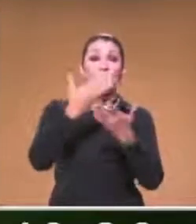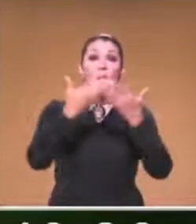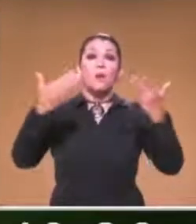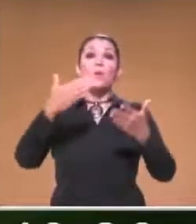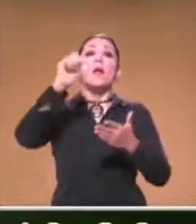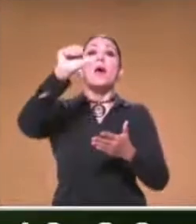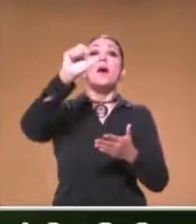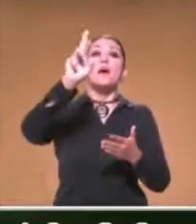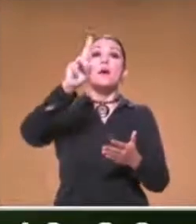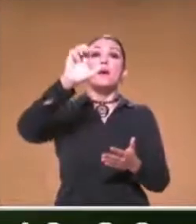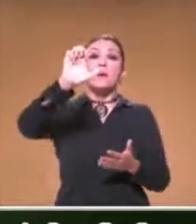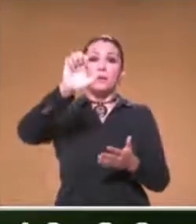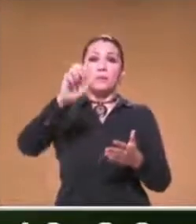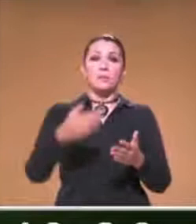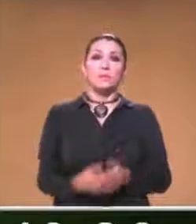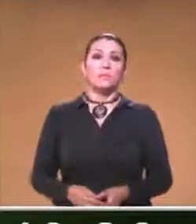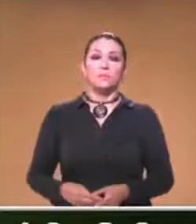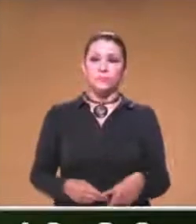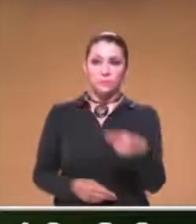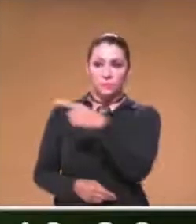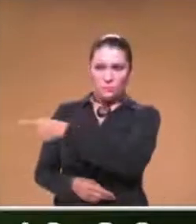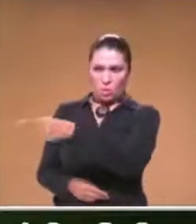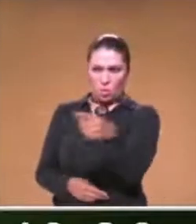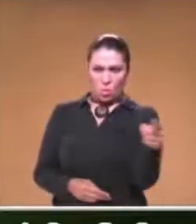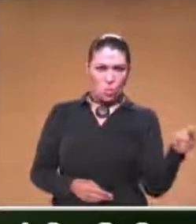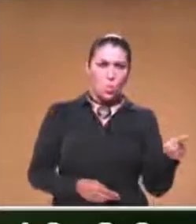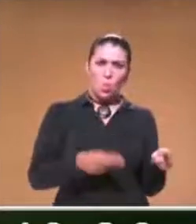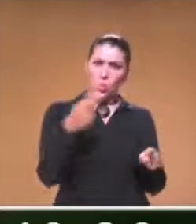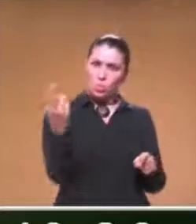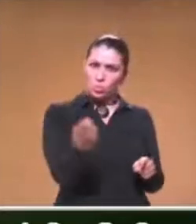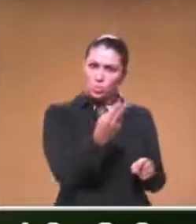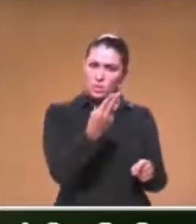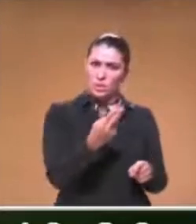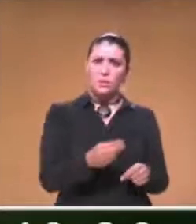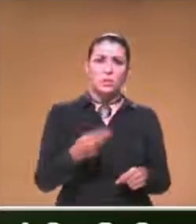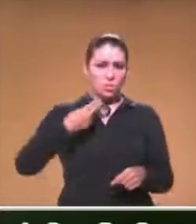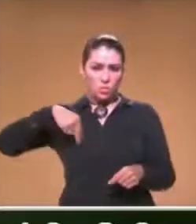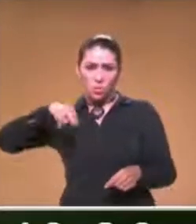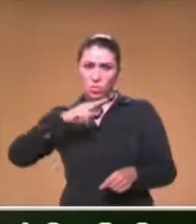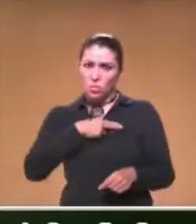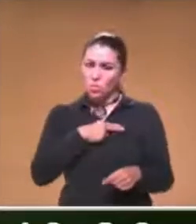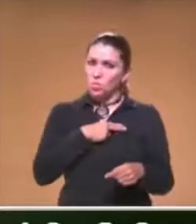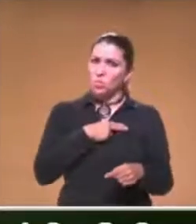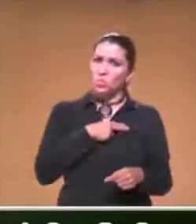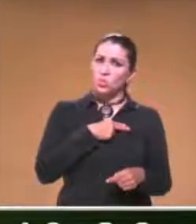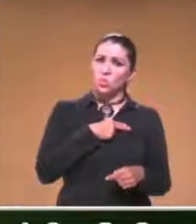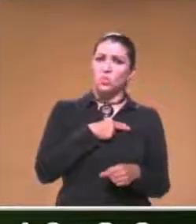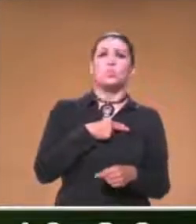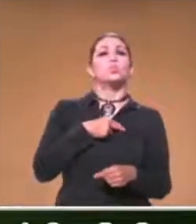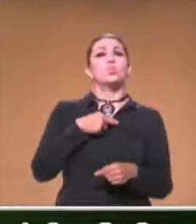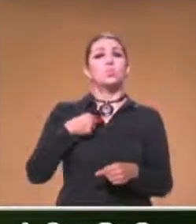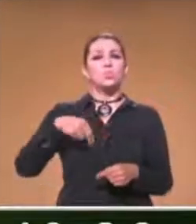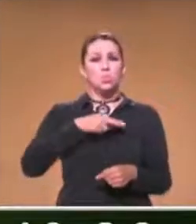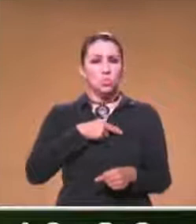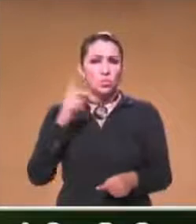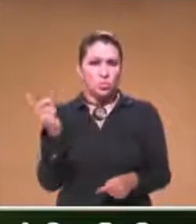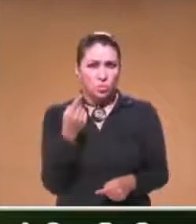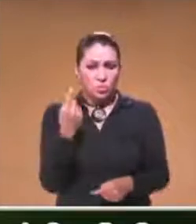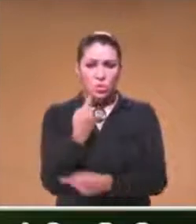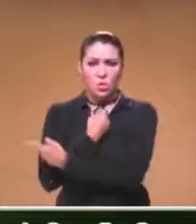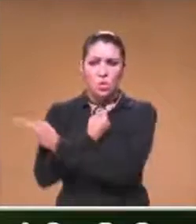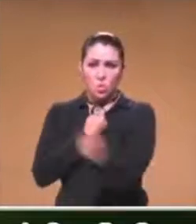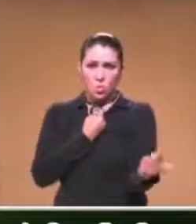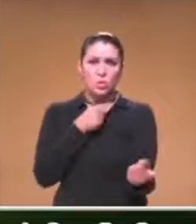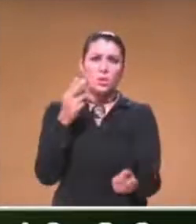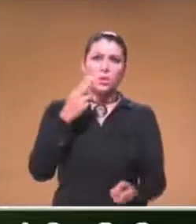are. Ustedes son, nosotros somos, perdón, era la primera, we are, nosotros somos, ustedes